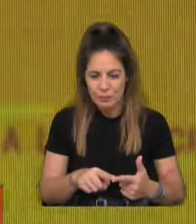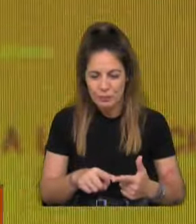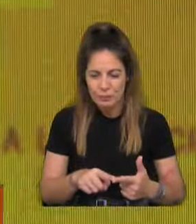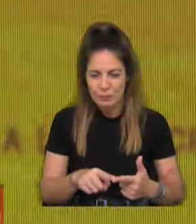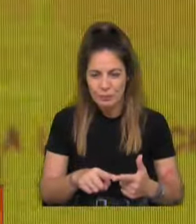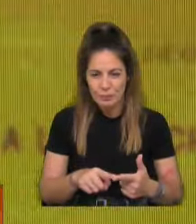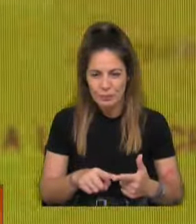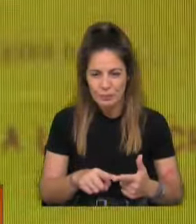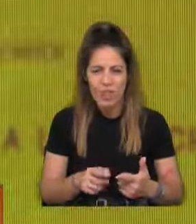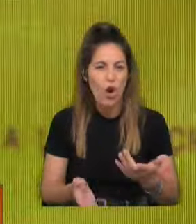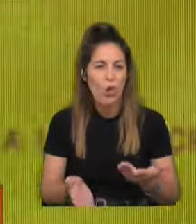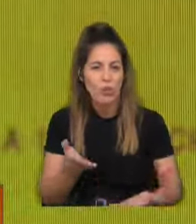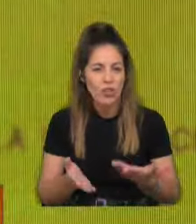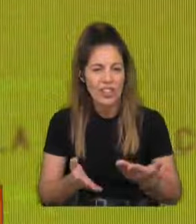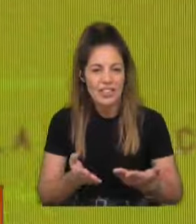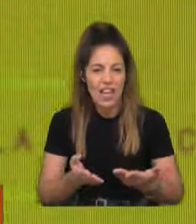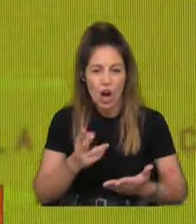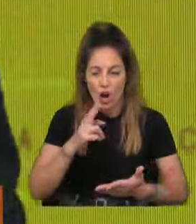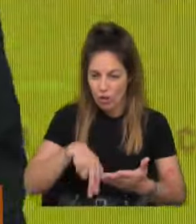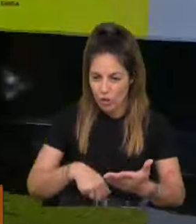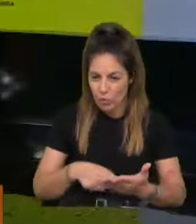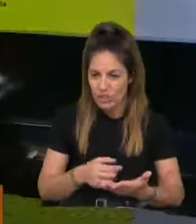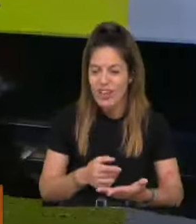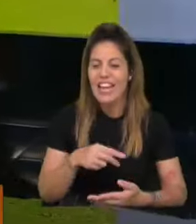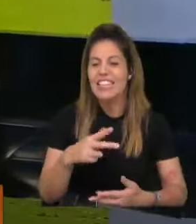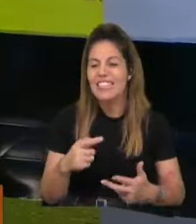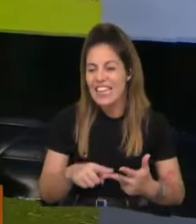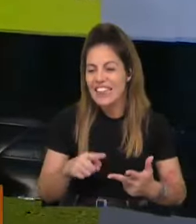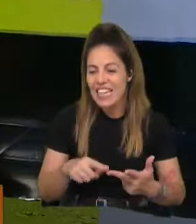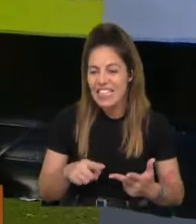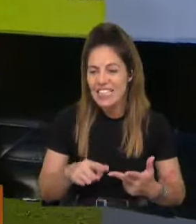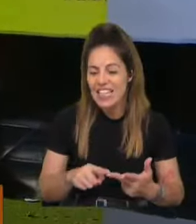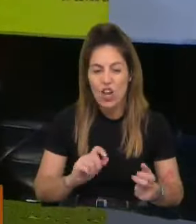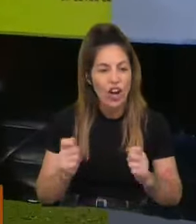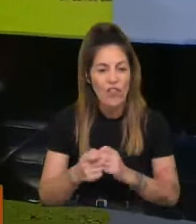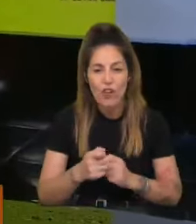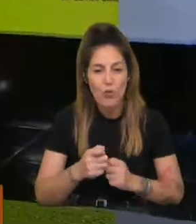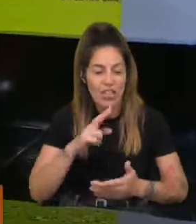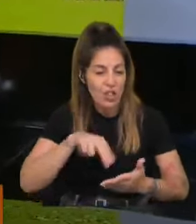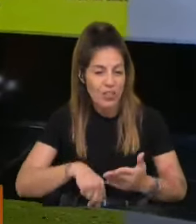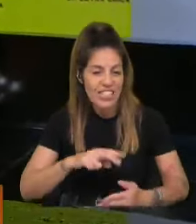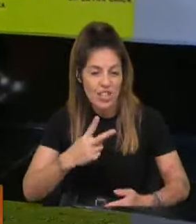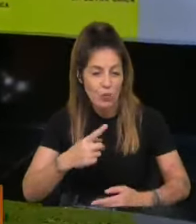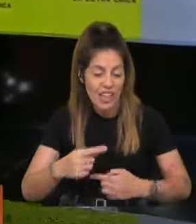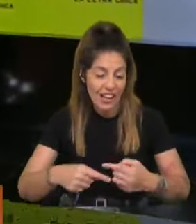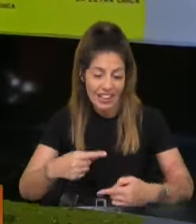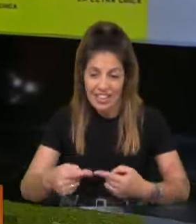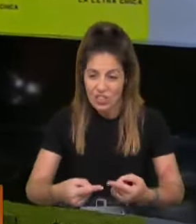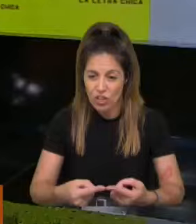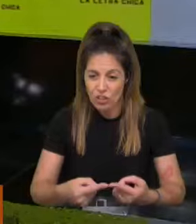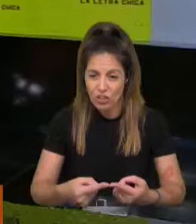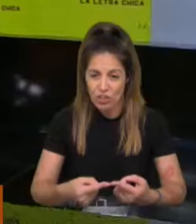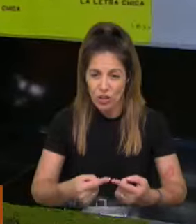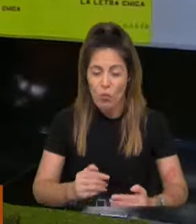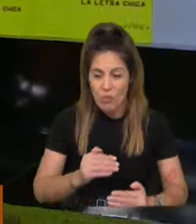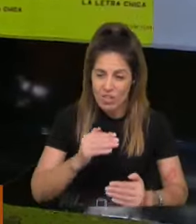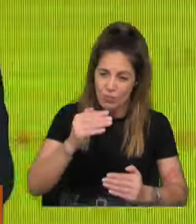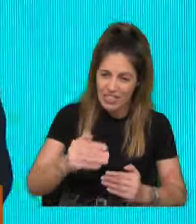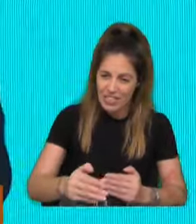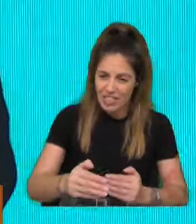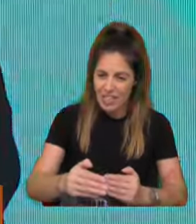la contributiva y el tercer punto es que qui una reforma tributaria de segunda generación bien Un paso más allá